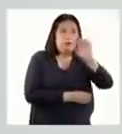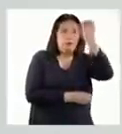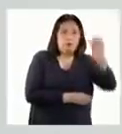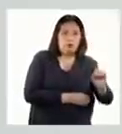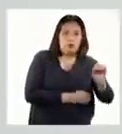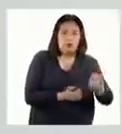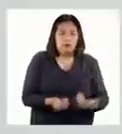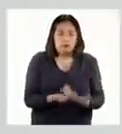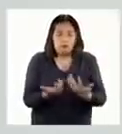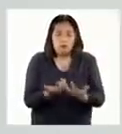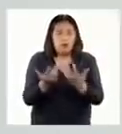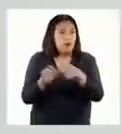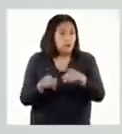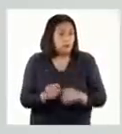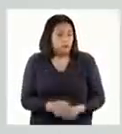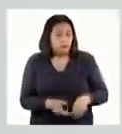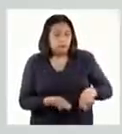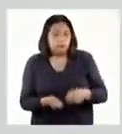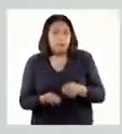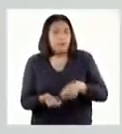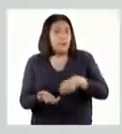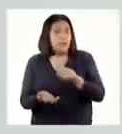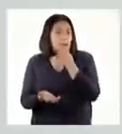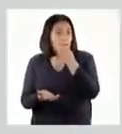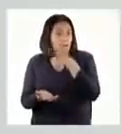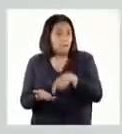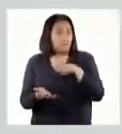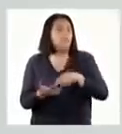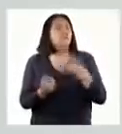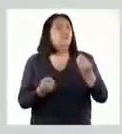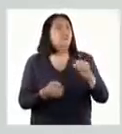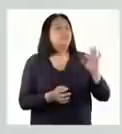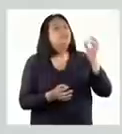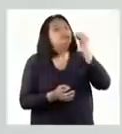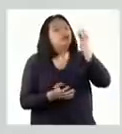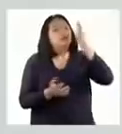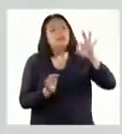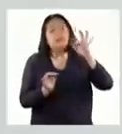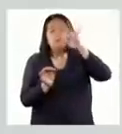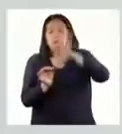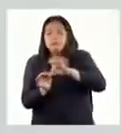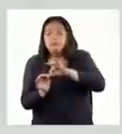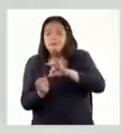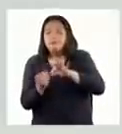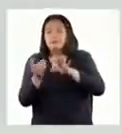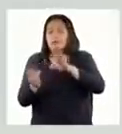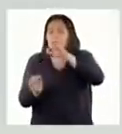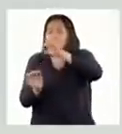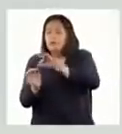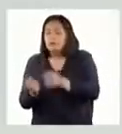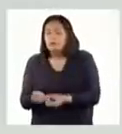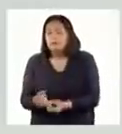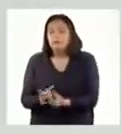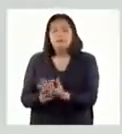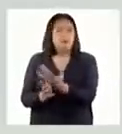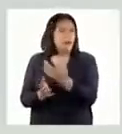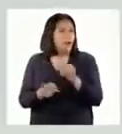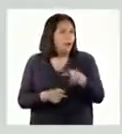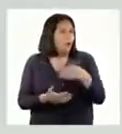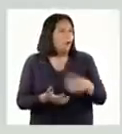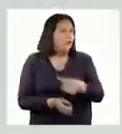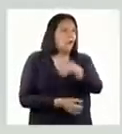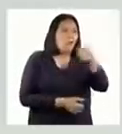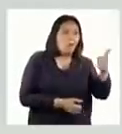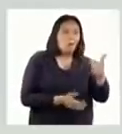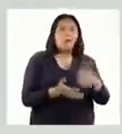de los cultivos que sirven para nuestra alimentación son polinizados por las abejas. Además, hay